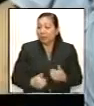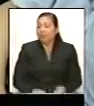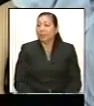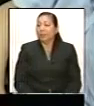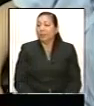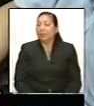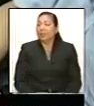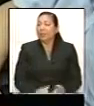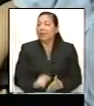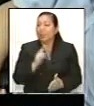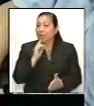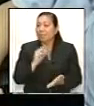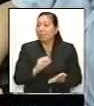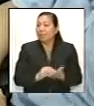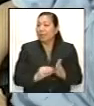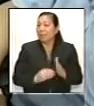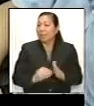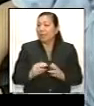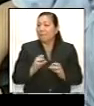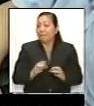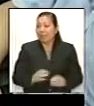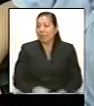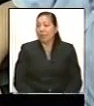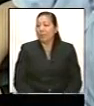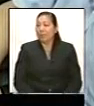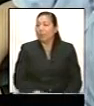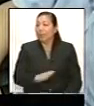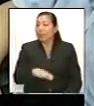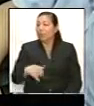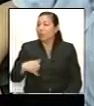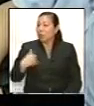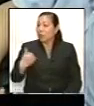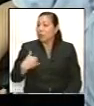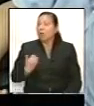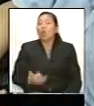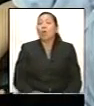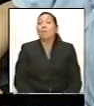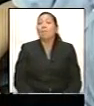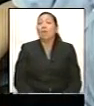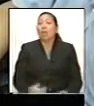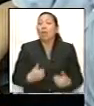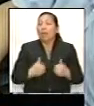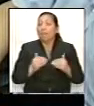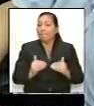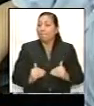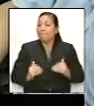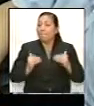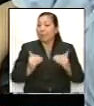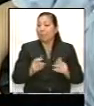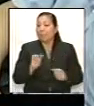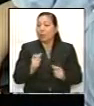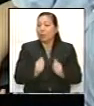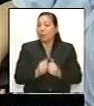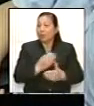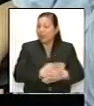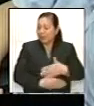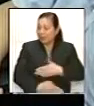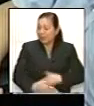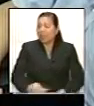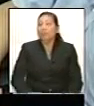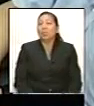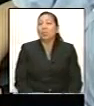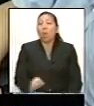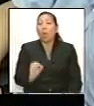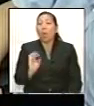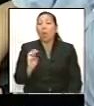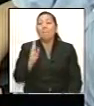y lo que es alto riesgo, ¿no? Por ejemplo, en temas de menores de edad, en temas de adultos mayores, personas con discapacidad o